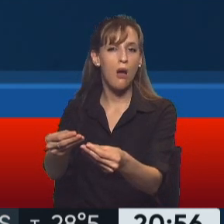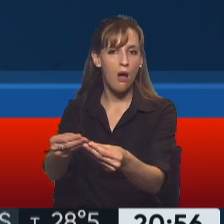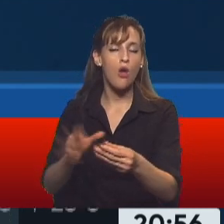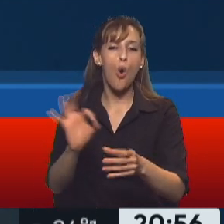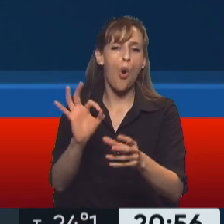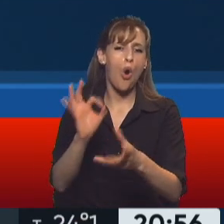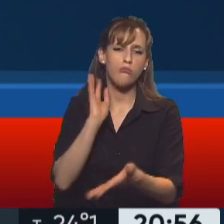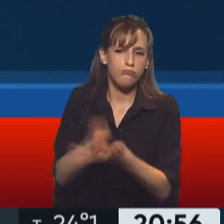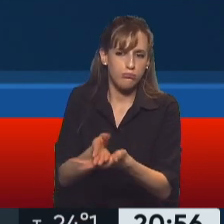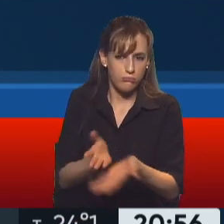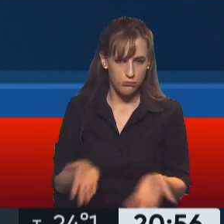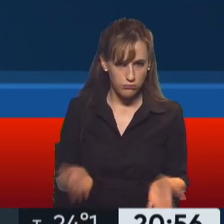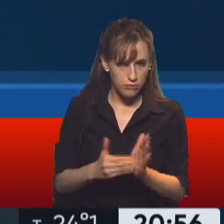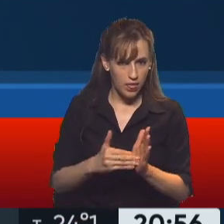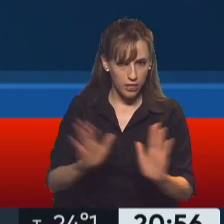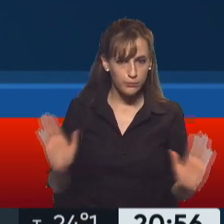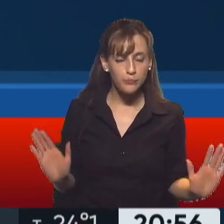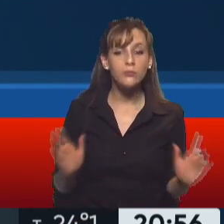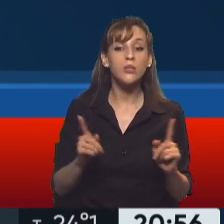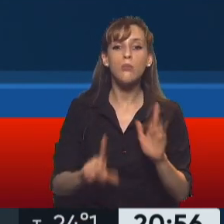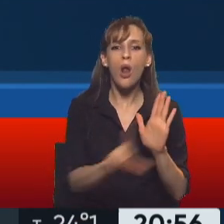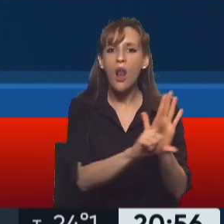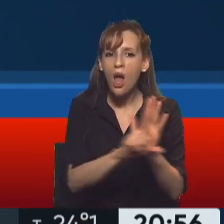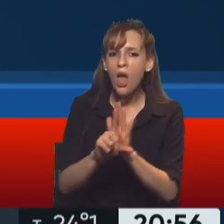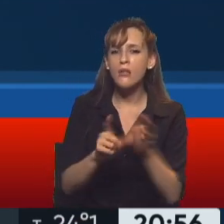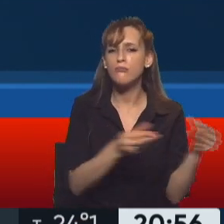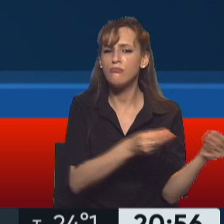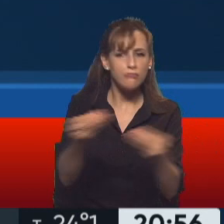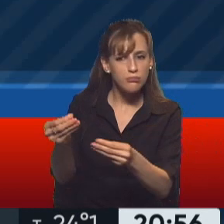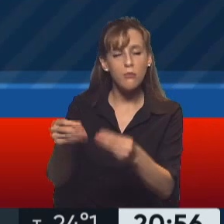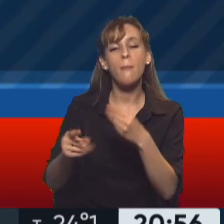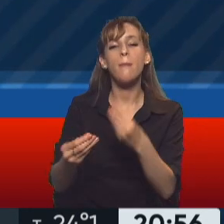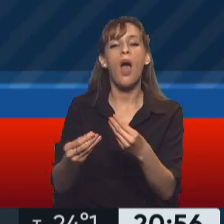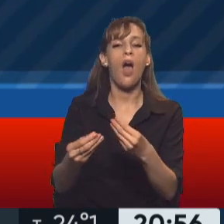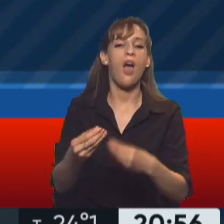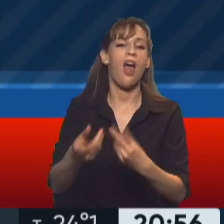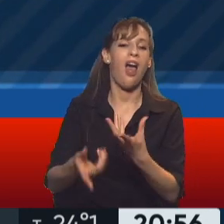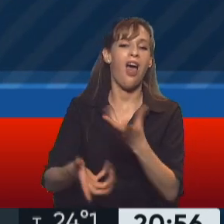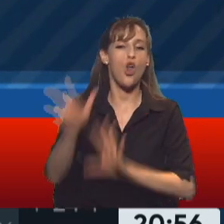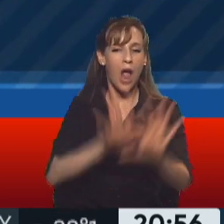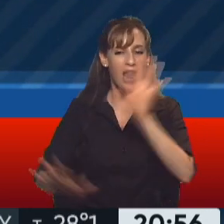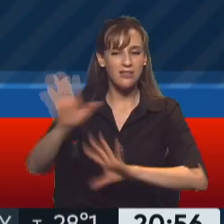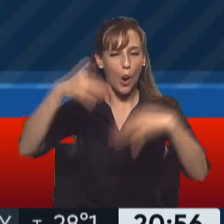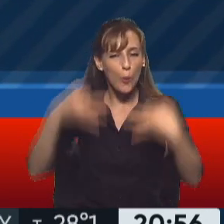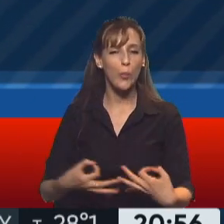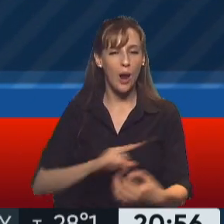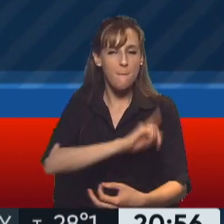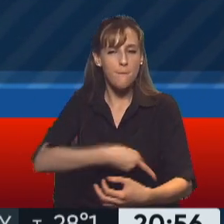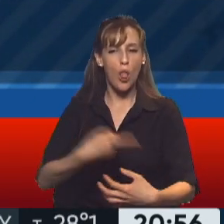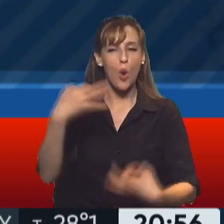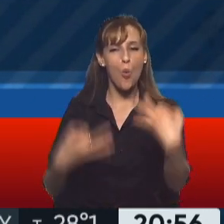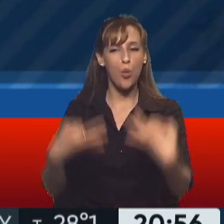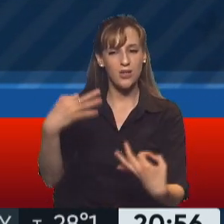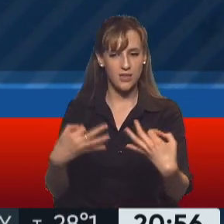plazcan, todas las leyes que se consideren necesarias para reformular el funcionamiento del Poder Judicial en la Argentina. Pero en